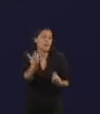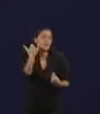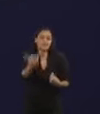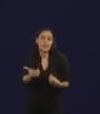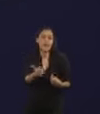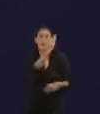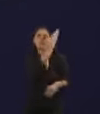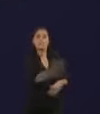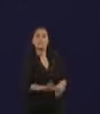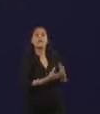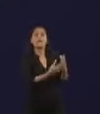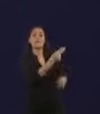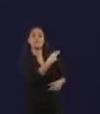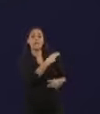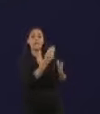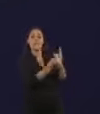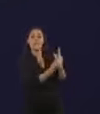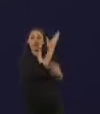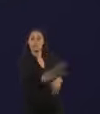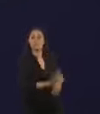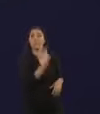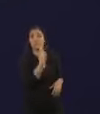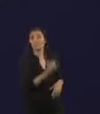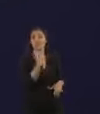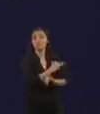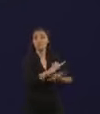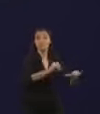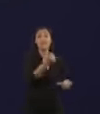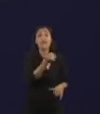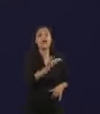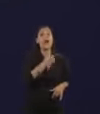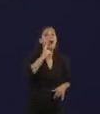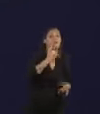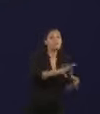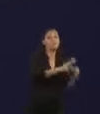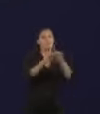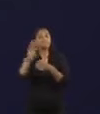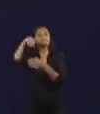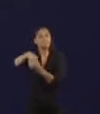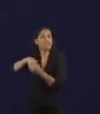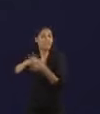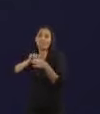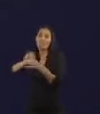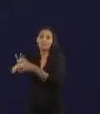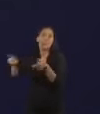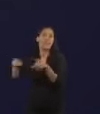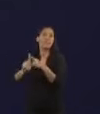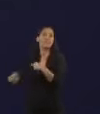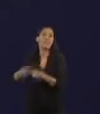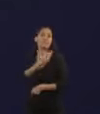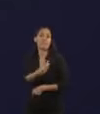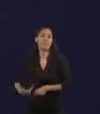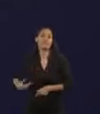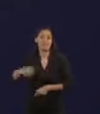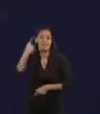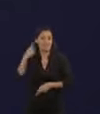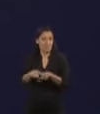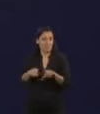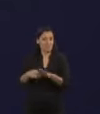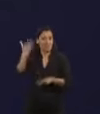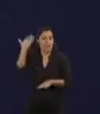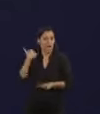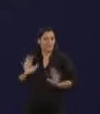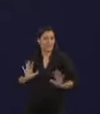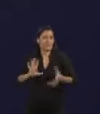Francos marcando que la AFI va a pasar a depender directamente de presidencia de la nación como fue en otros tiempos y como